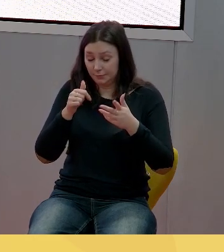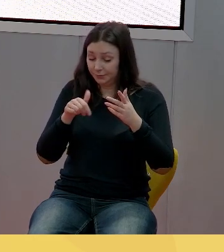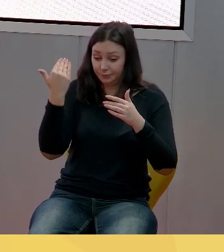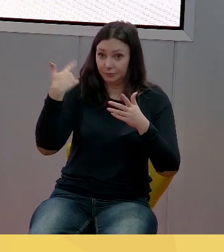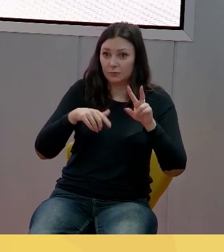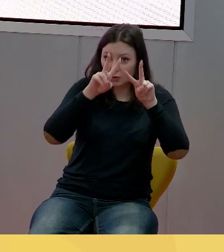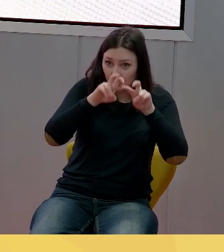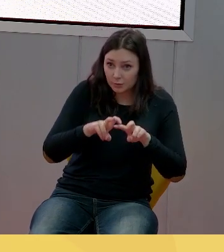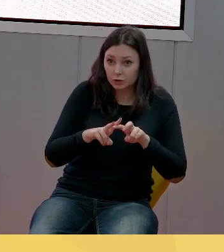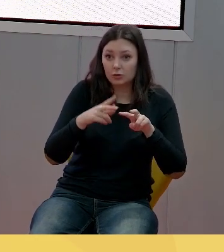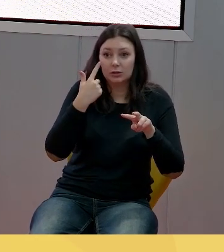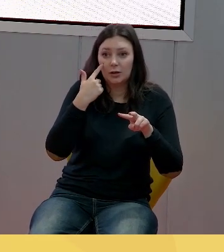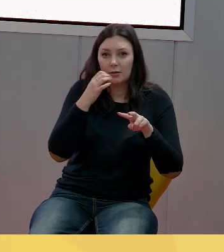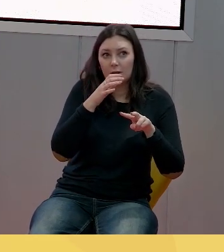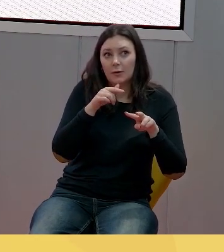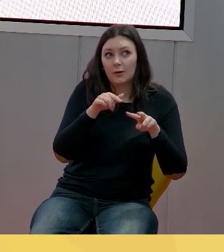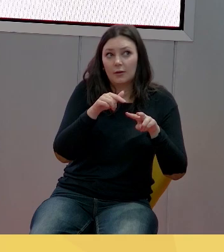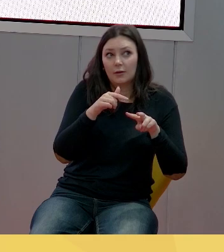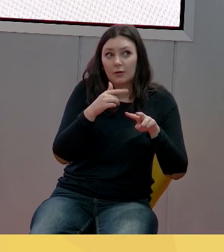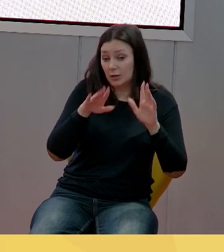para informar sus guías de práctica clínica,